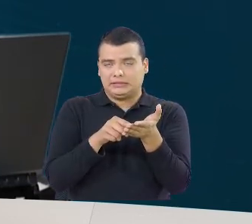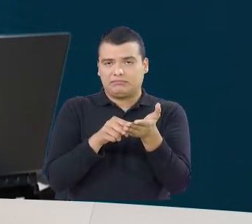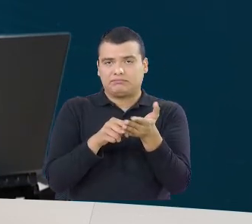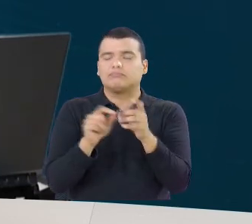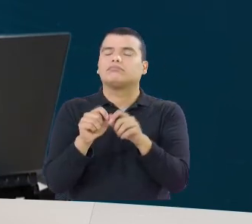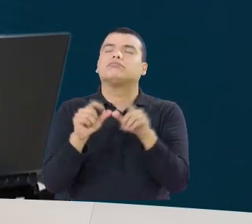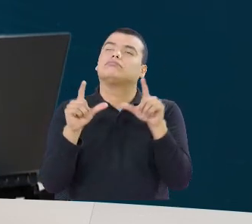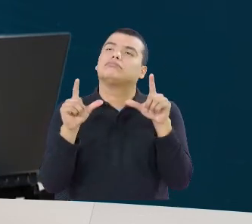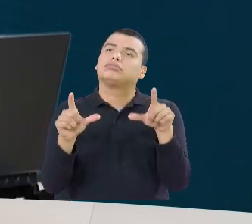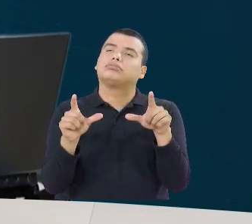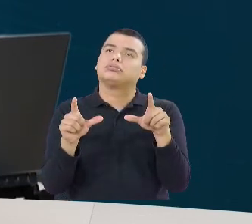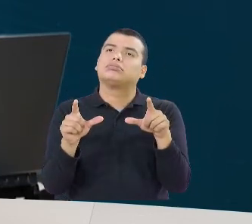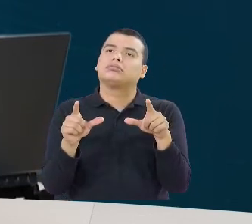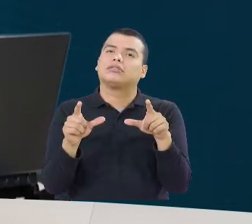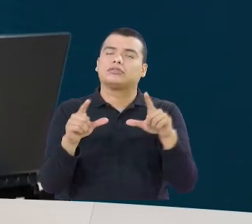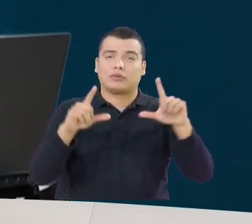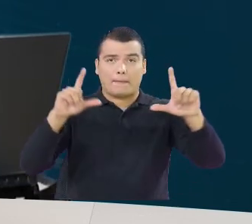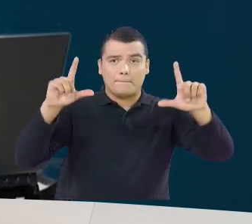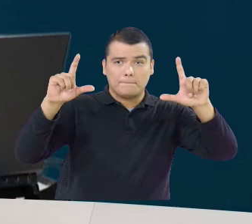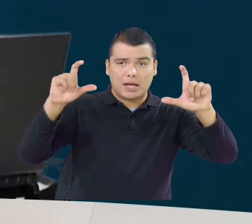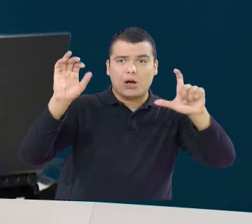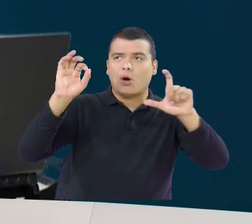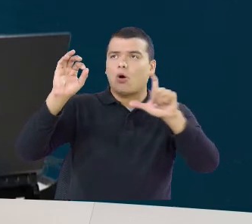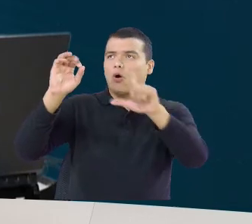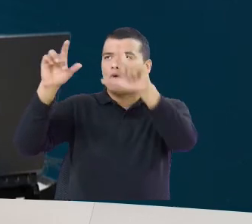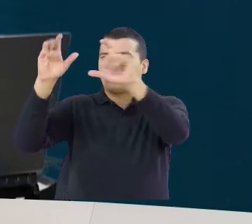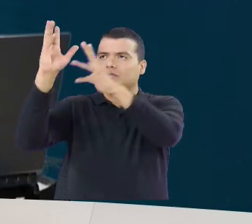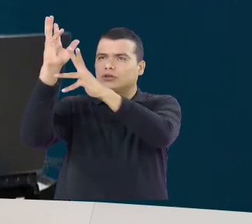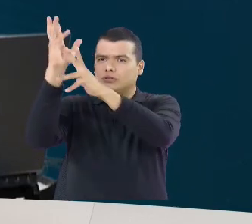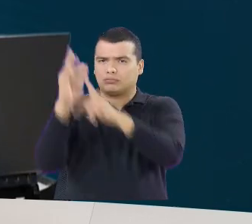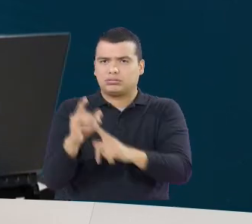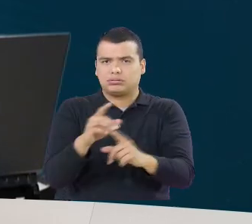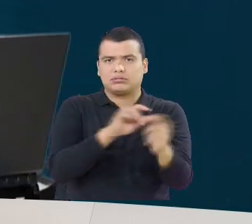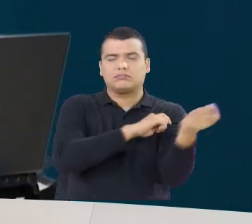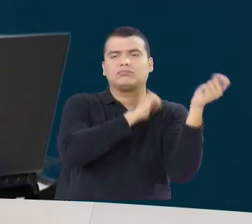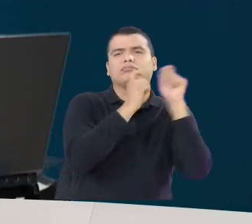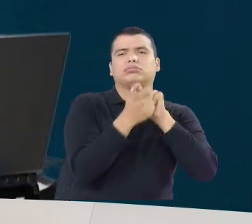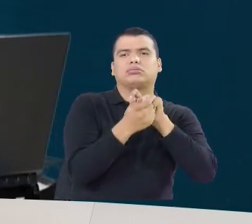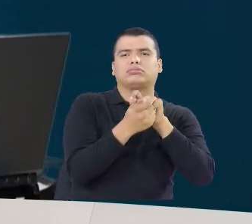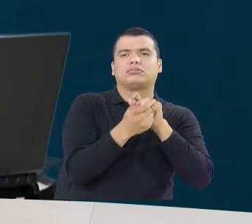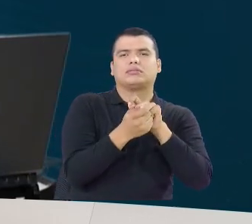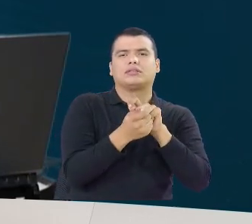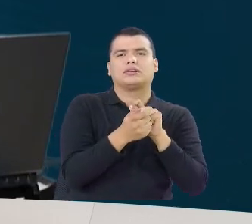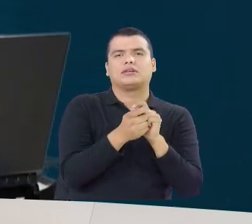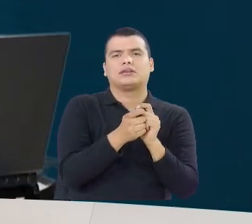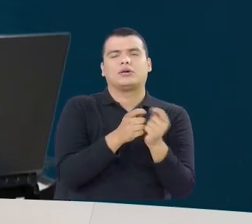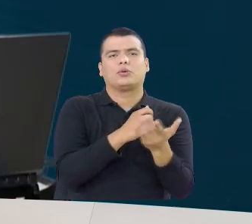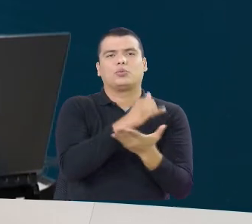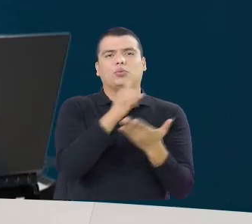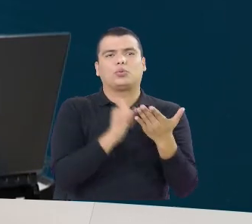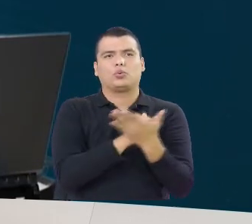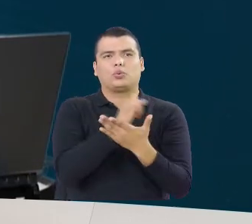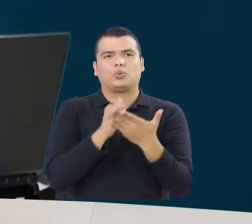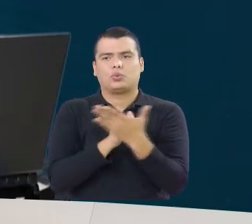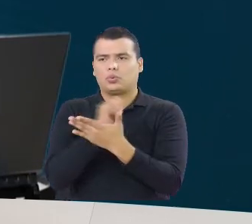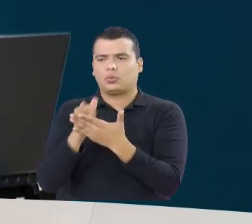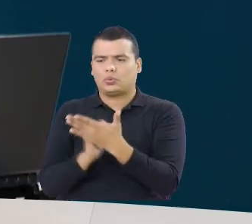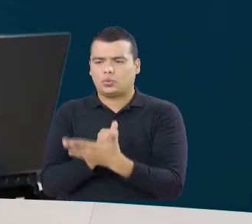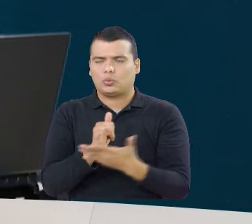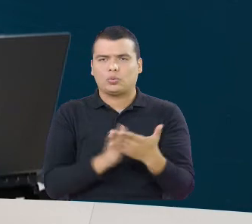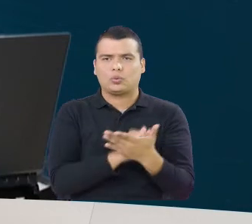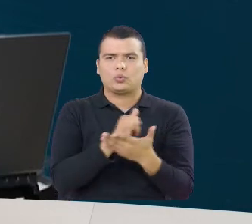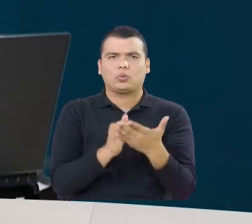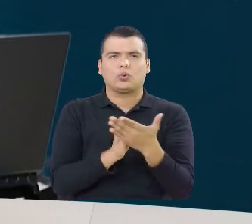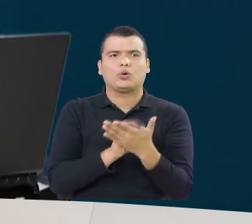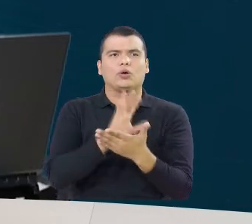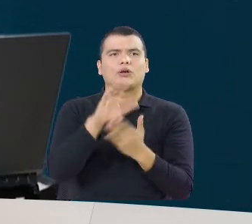puede tomarse una foto, descargar una foto y hacer la imagen en líneas sinusoidales. Aquí está la